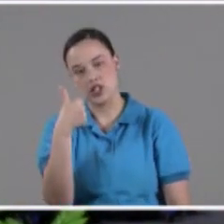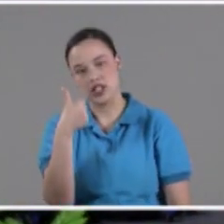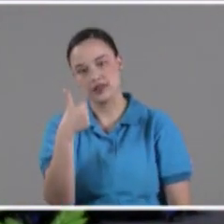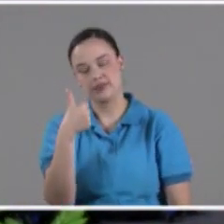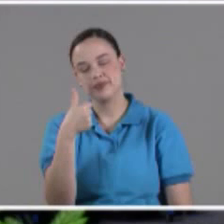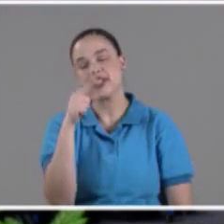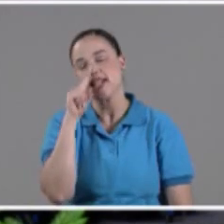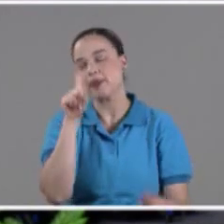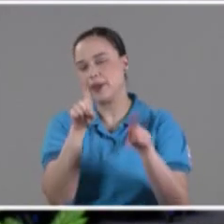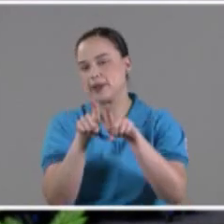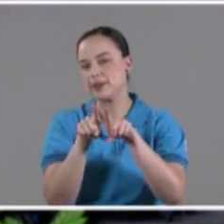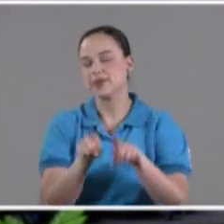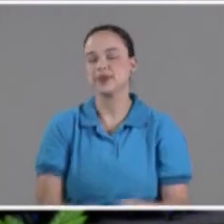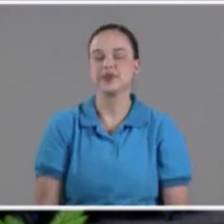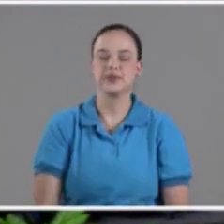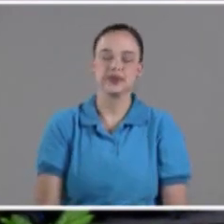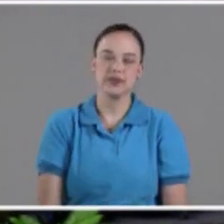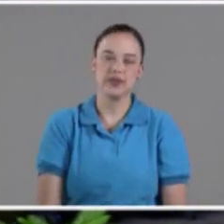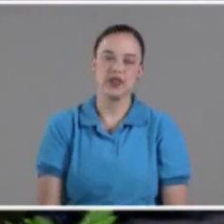también